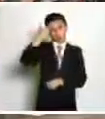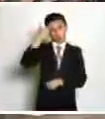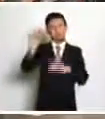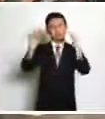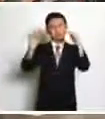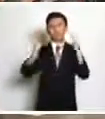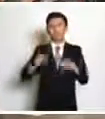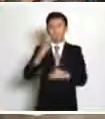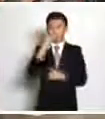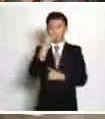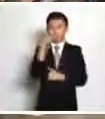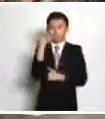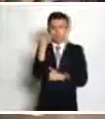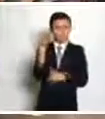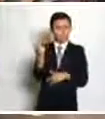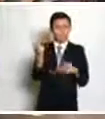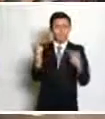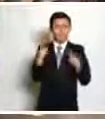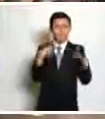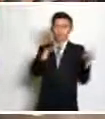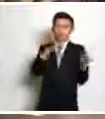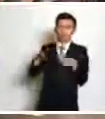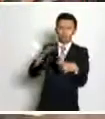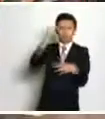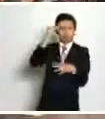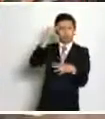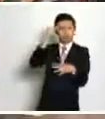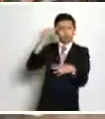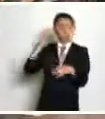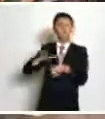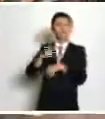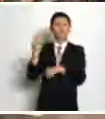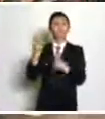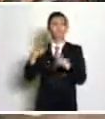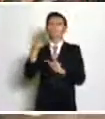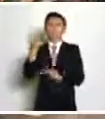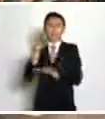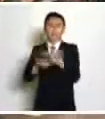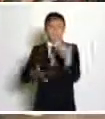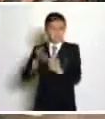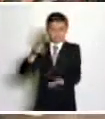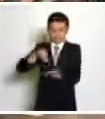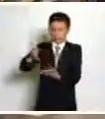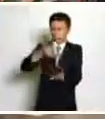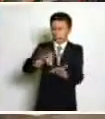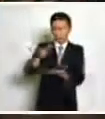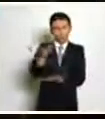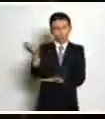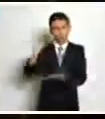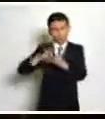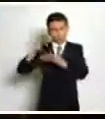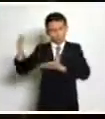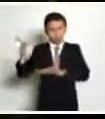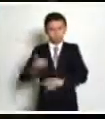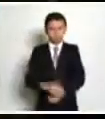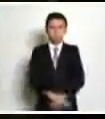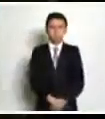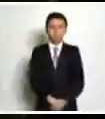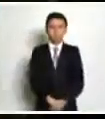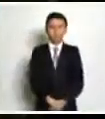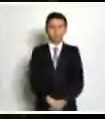Flores que han puesto al Estado de México en el mapa nacional gracias a las manos de sus productores.